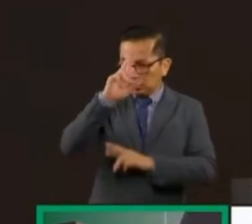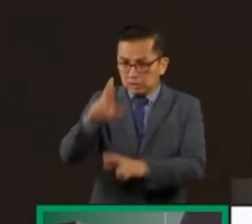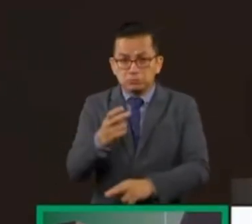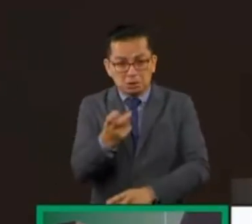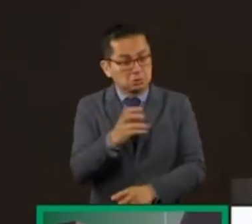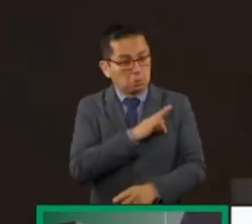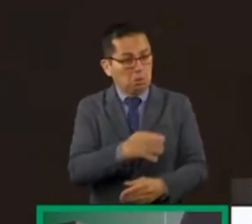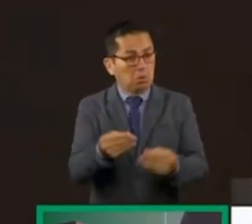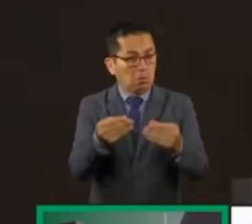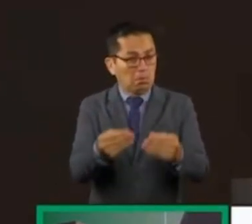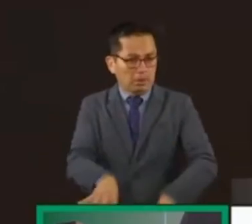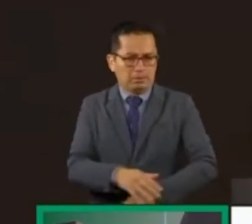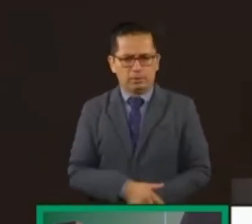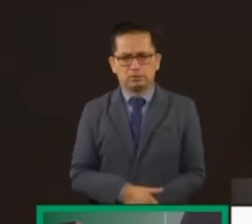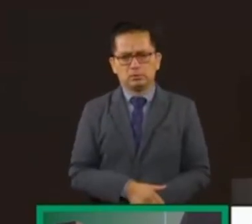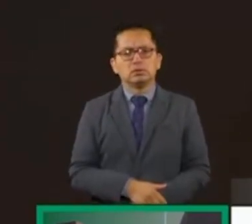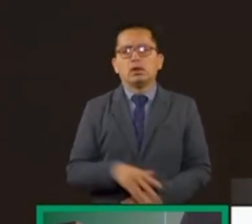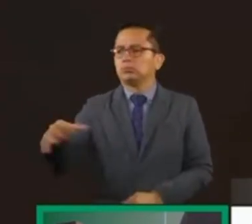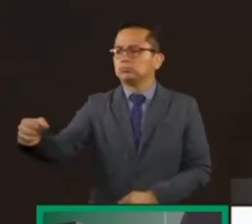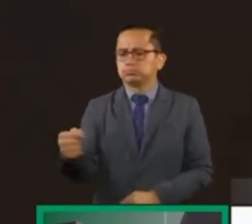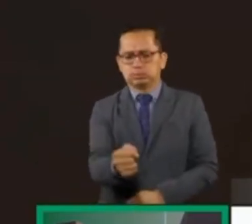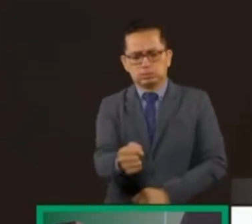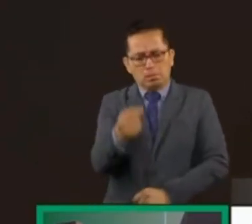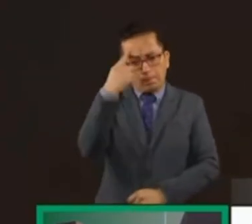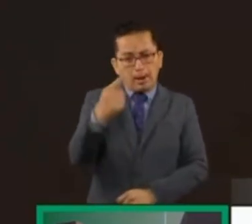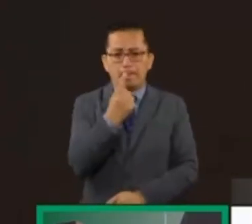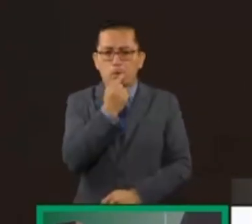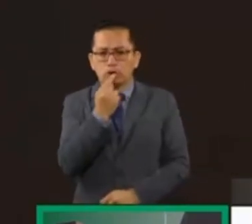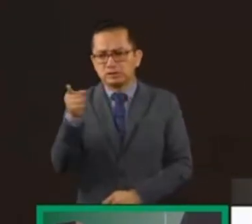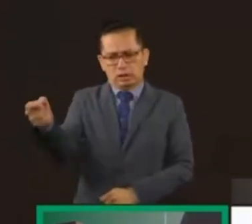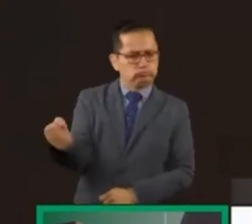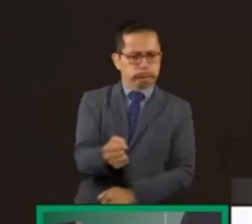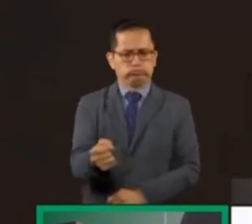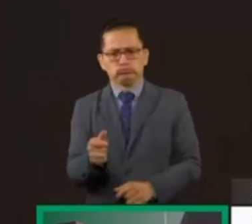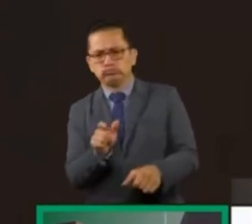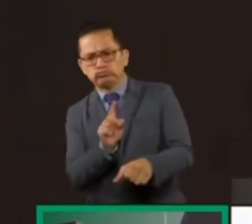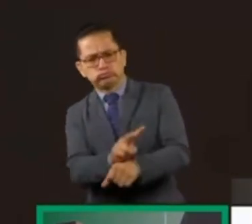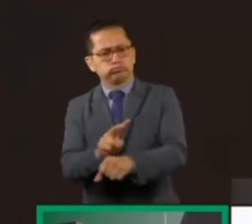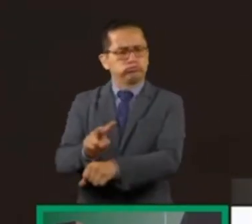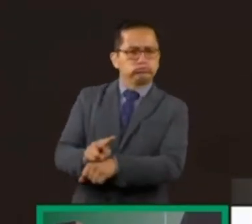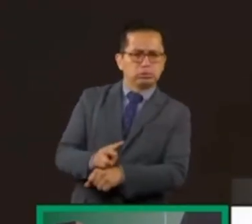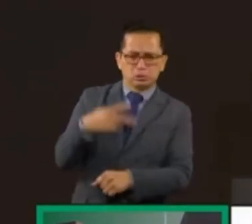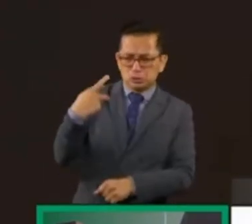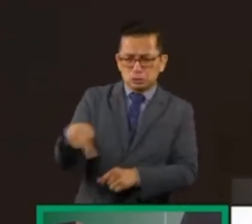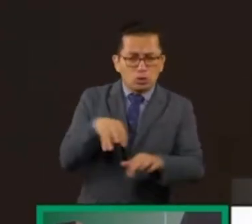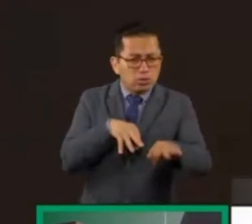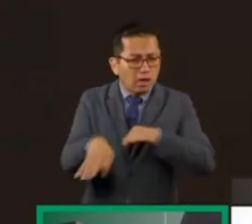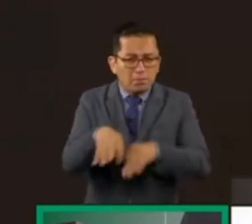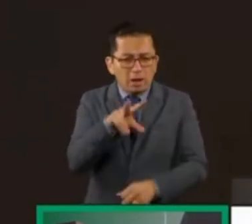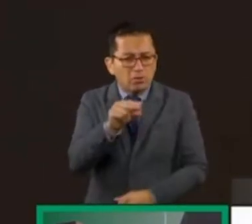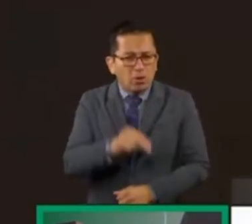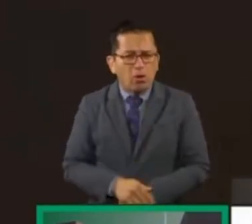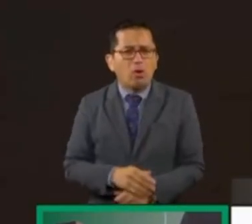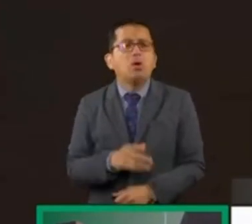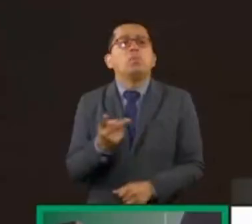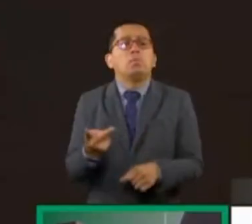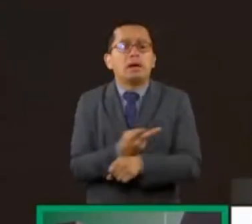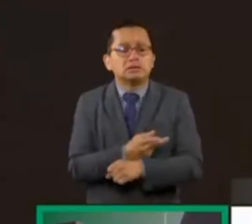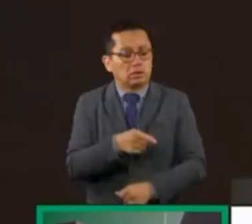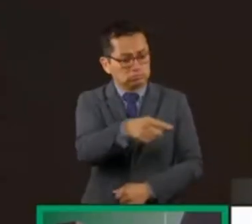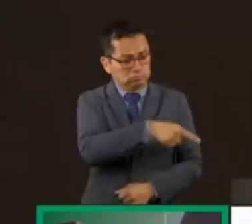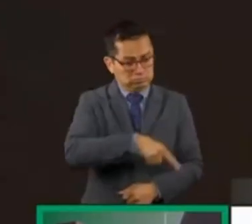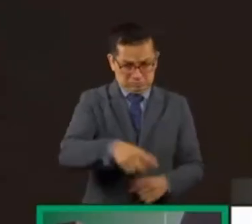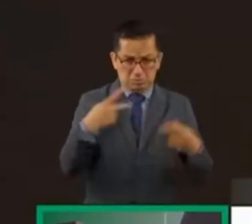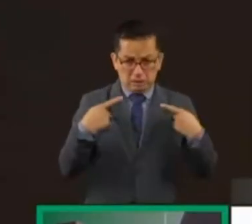usamos como policía, si las ponemos en tareas que no les corresponden, el pueblo dejará de verlas con respeto y